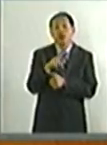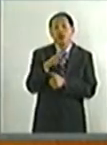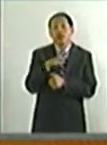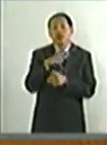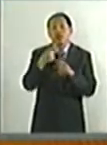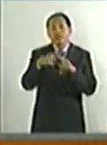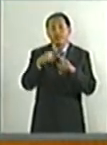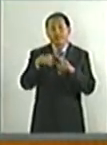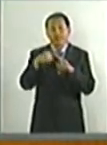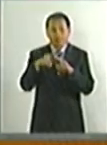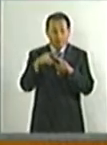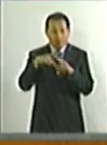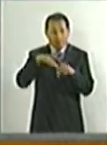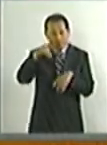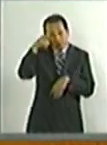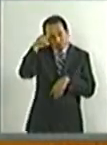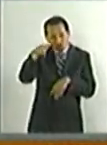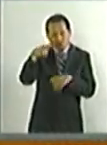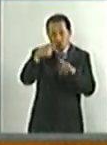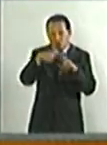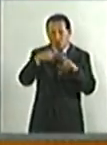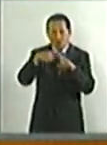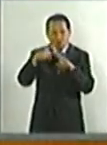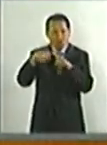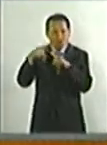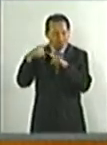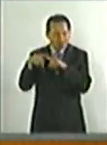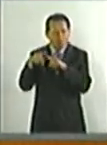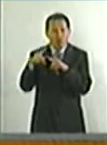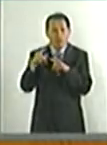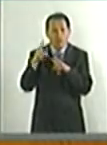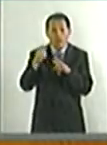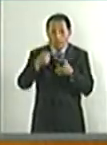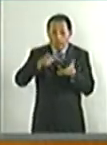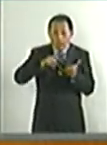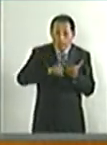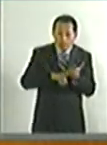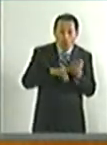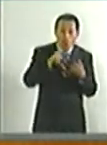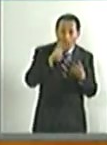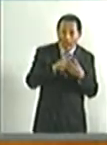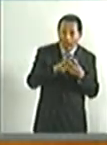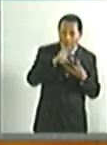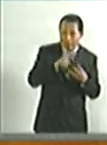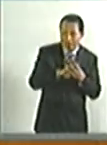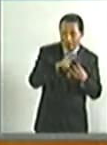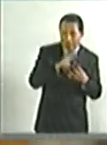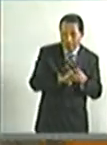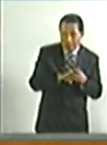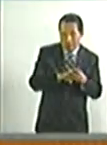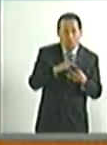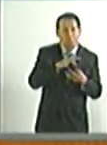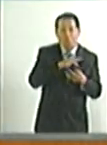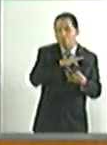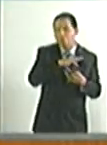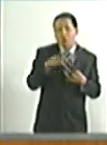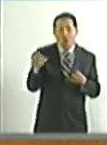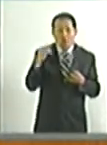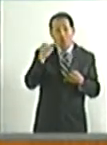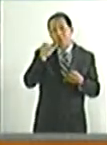muchos de estos delitos y muchas de estas extorsiones que desde las cárceles, desde las prisiones, se vienen